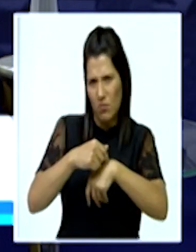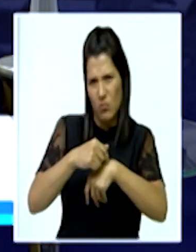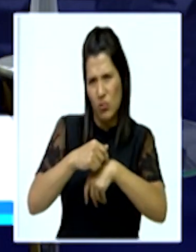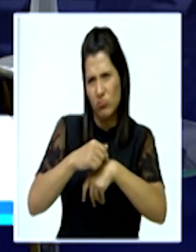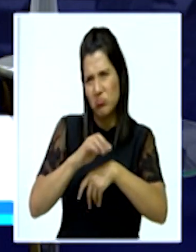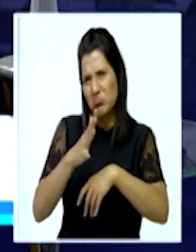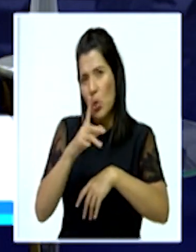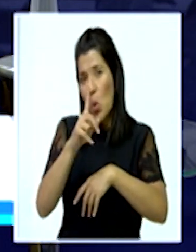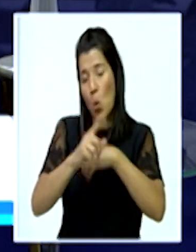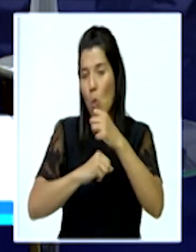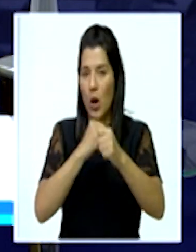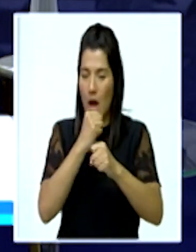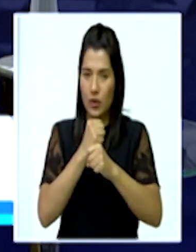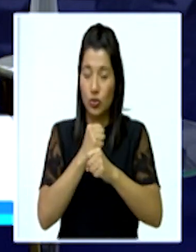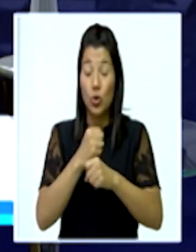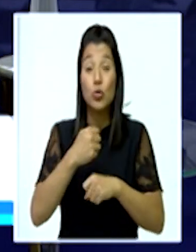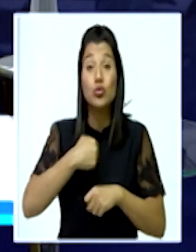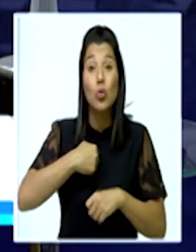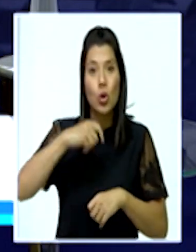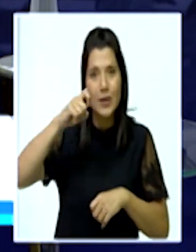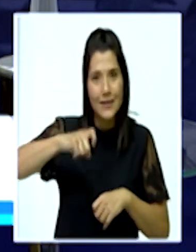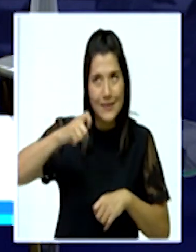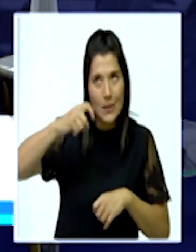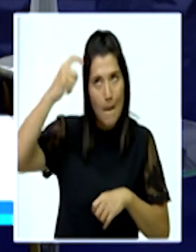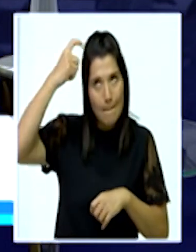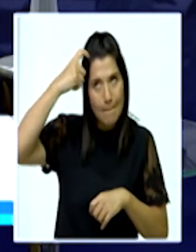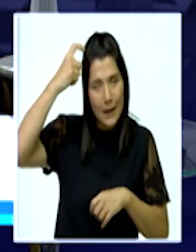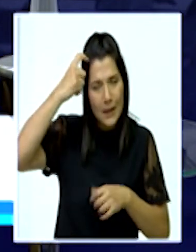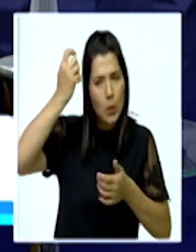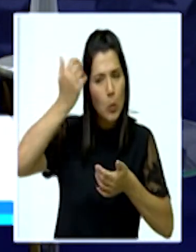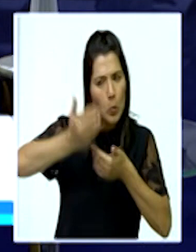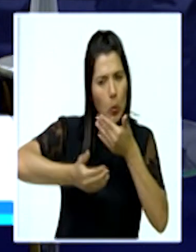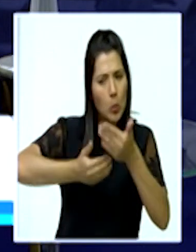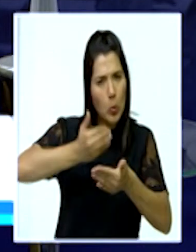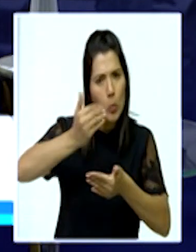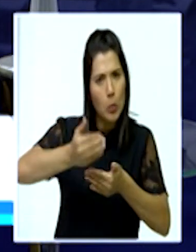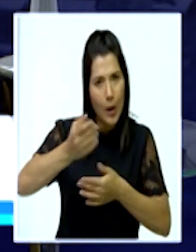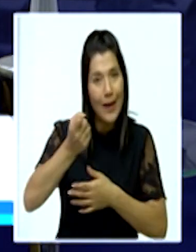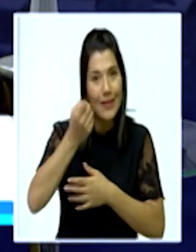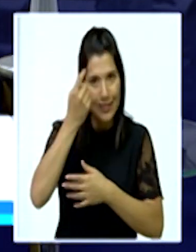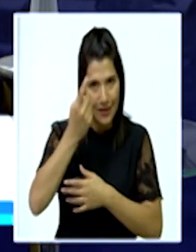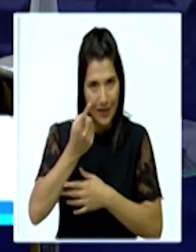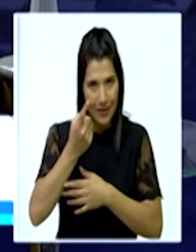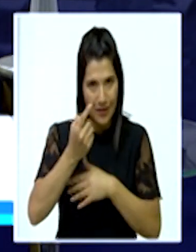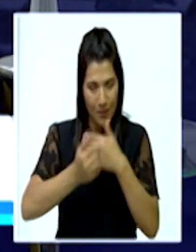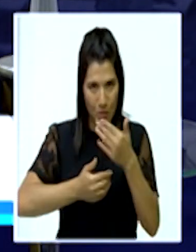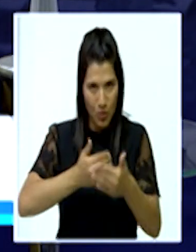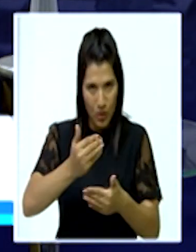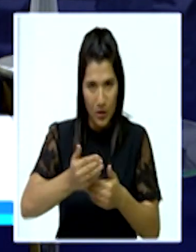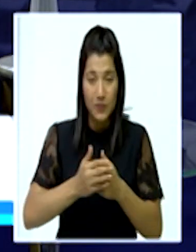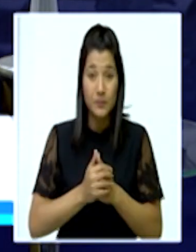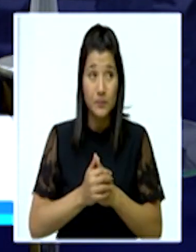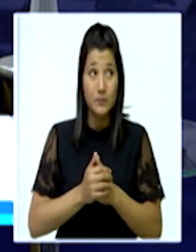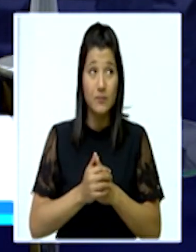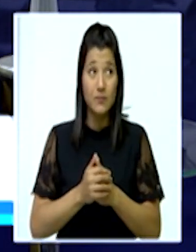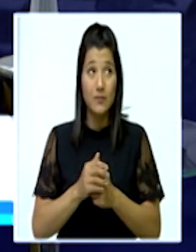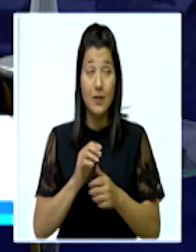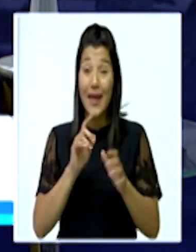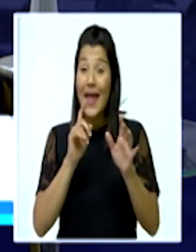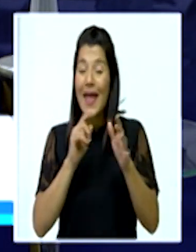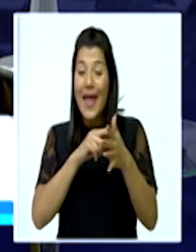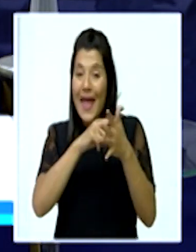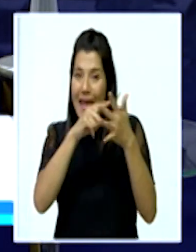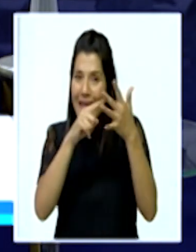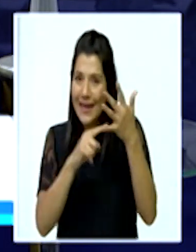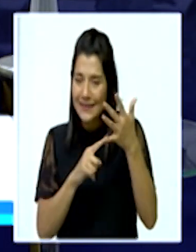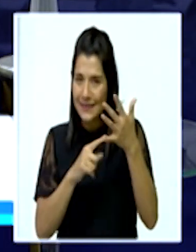Yo necesito que la mente vaya poco a poco asimilando eso que pasó. Esto es exactamente el duelo, que